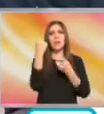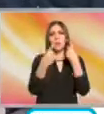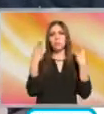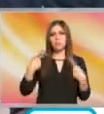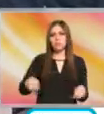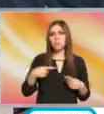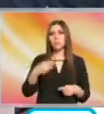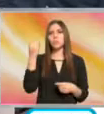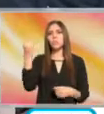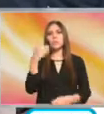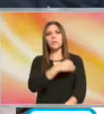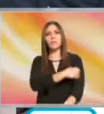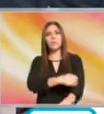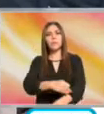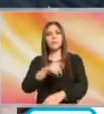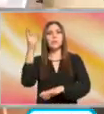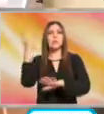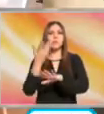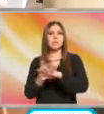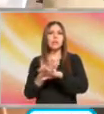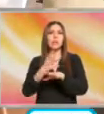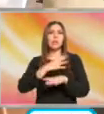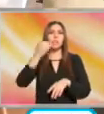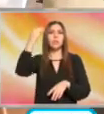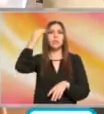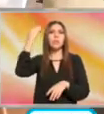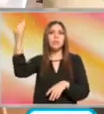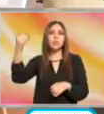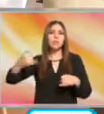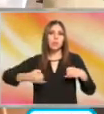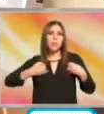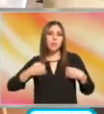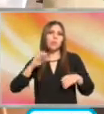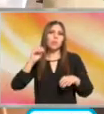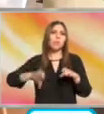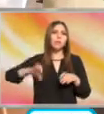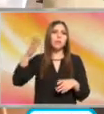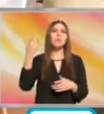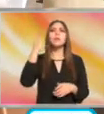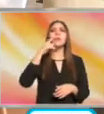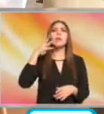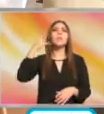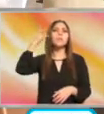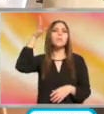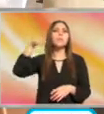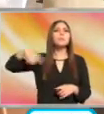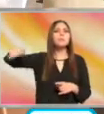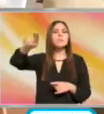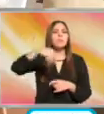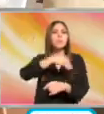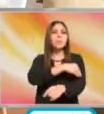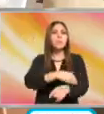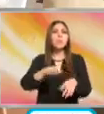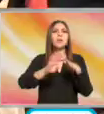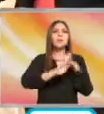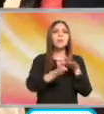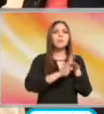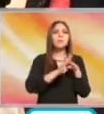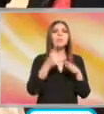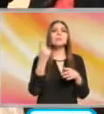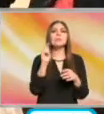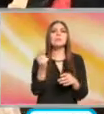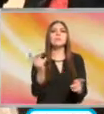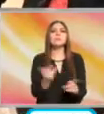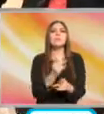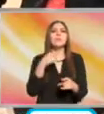allá de cortas generaciones o de largas generaciones. ¿Cuál es la expectativa para ellos en temas migratorios a corto plazo? A corto plazo,